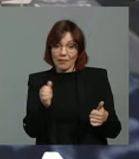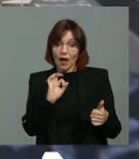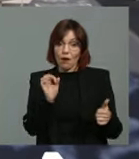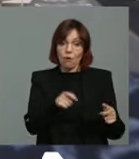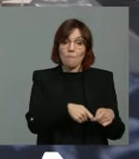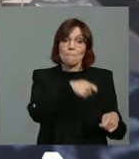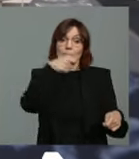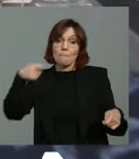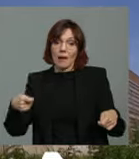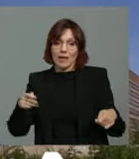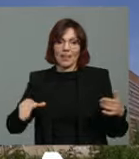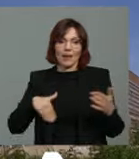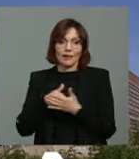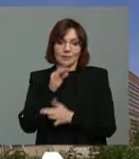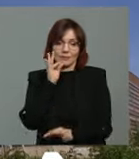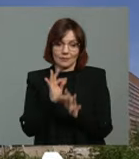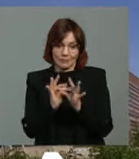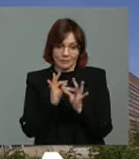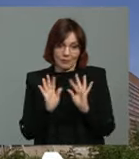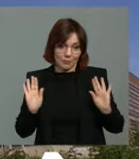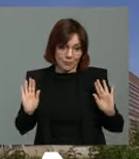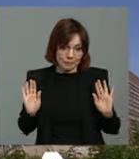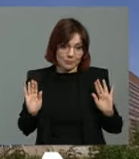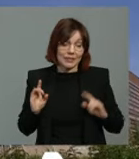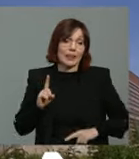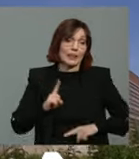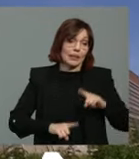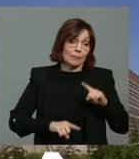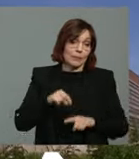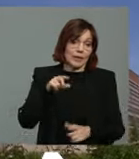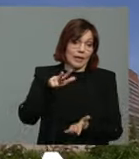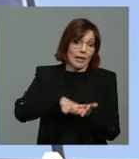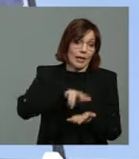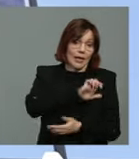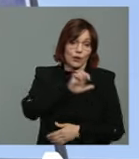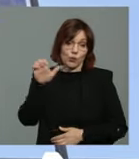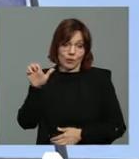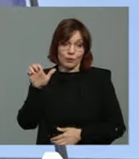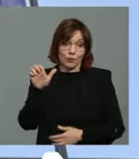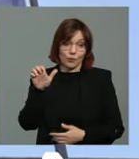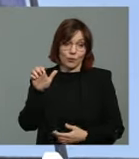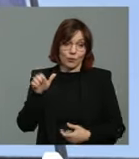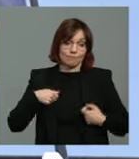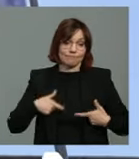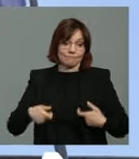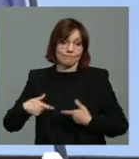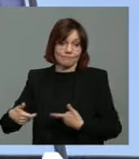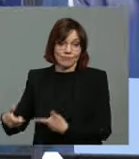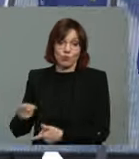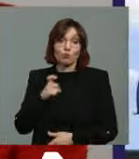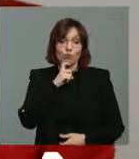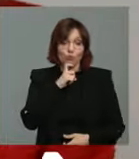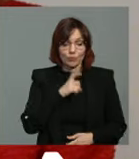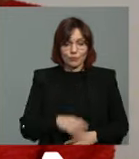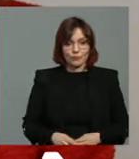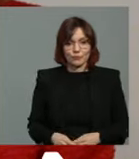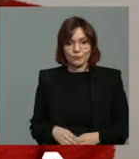verano de todo ello también dependerá el ritmo que marque el euribor y también lo que noten los hipotecados en en sus cuotas Claro pero